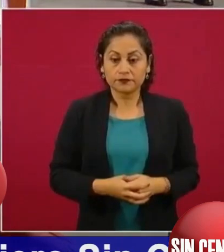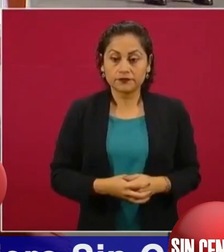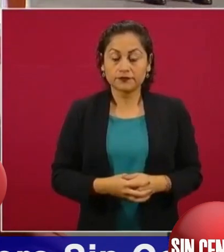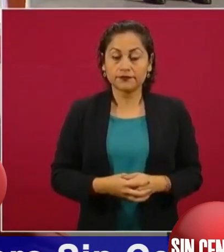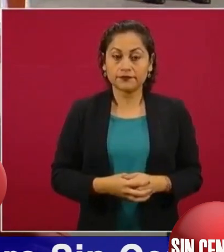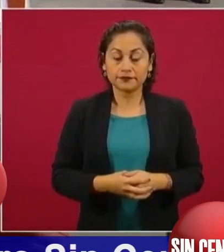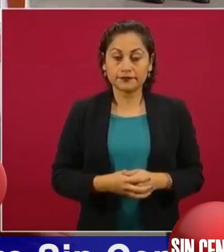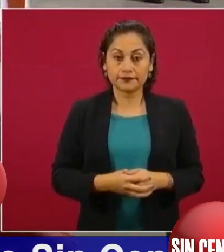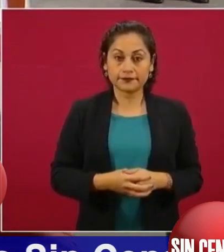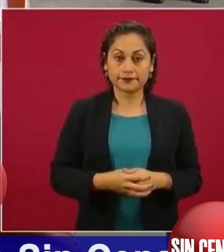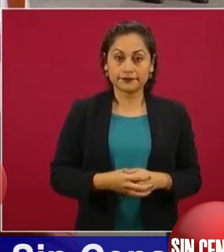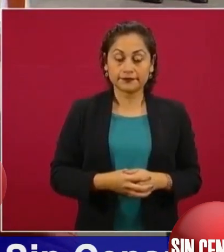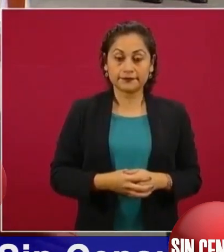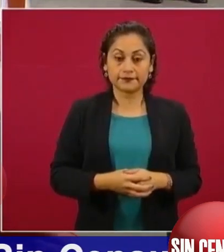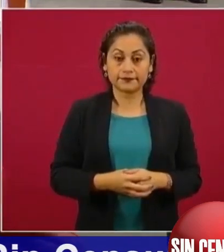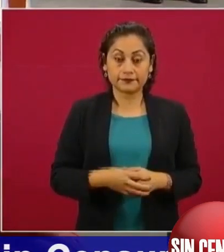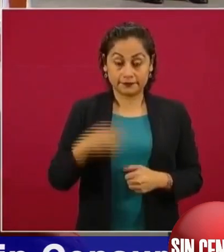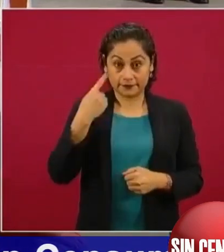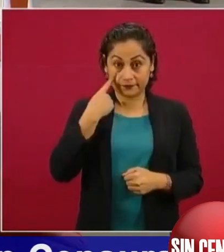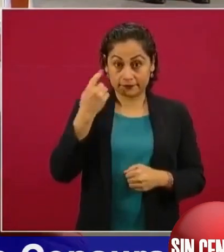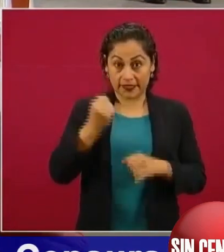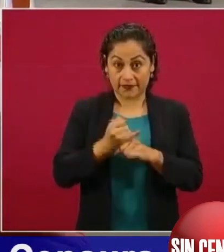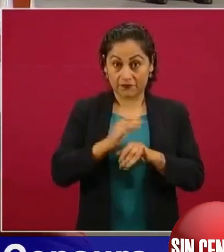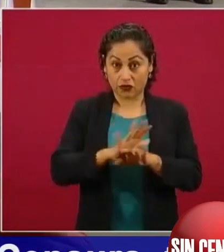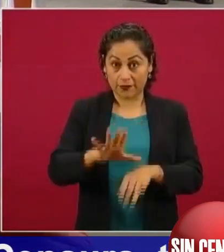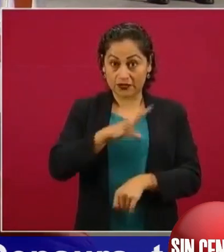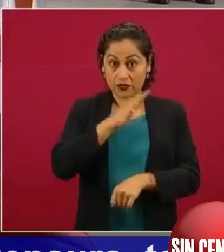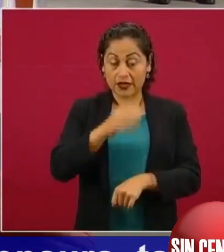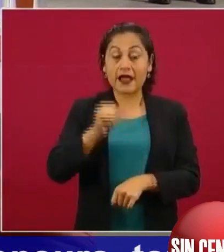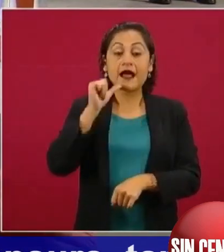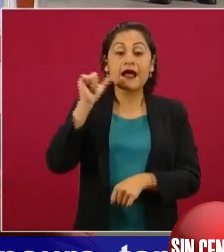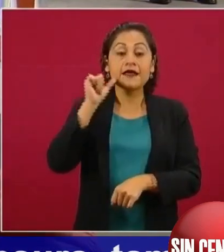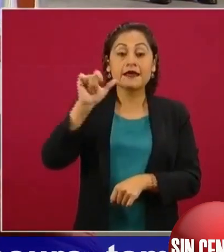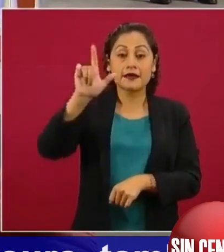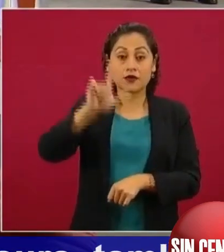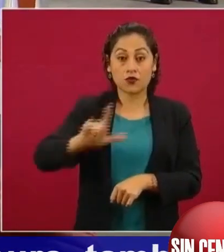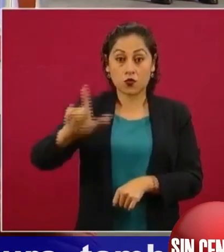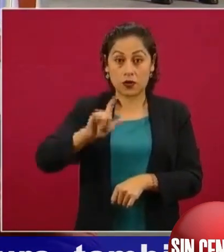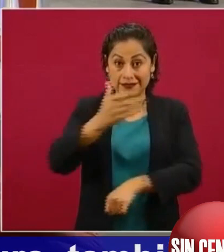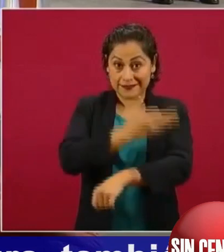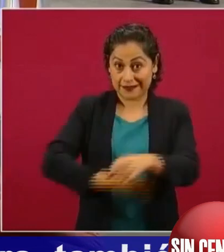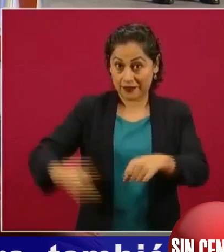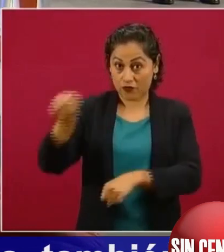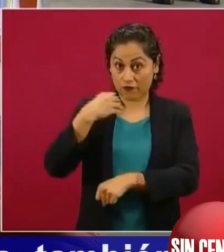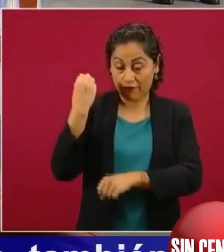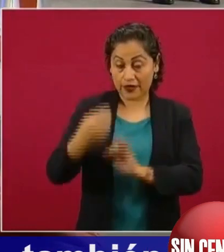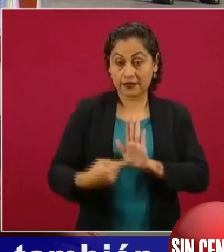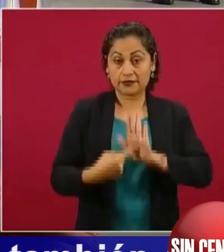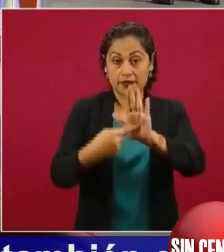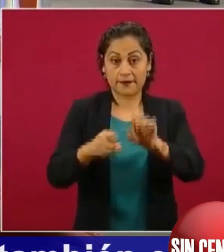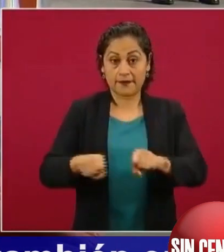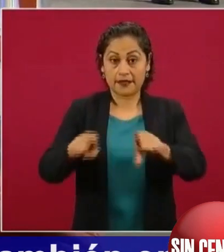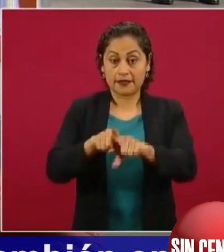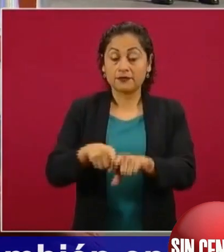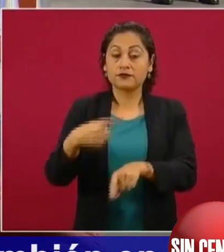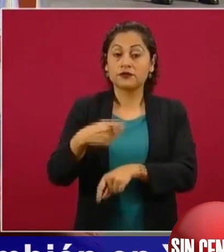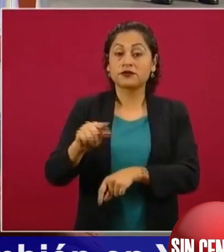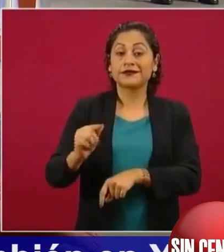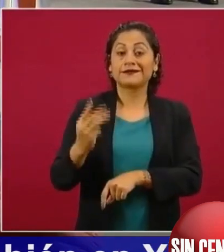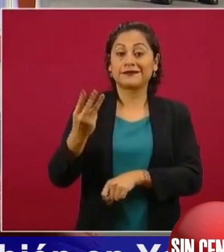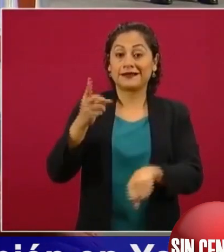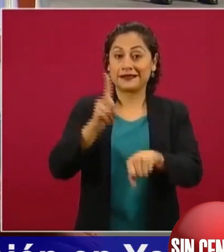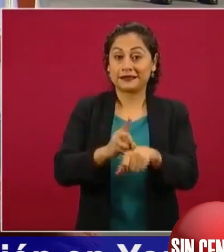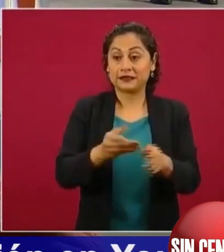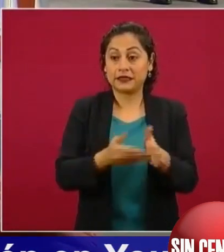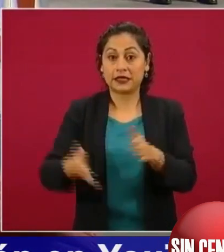Muchas gracias. Aquí tenemos el informe general, es el que presentamos ayer lunes por la tarde. Tenemos 163 días en este periodo de nueva normalidad,